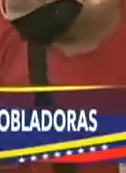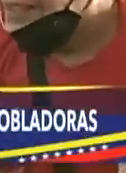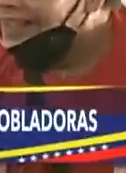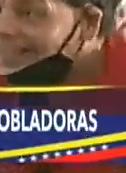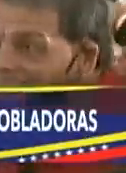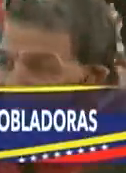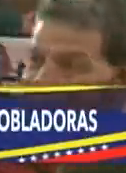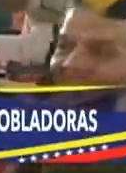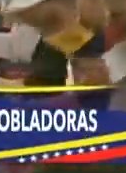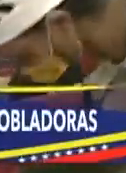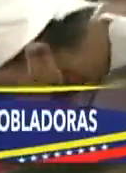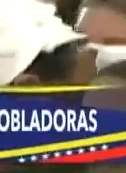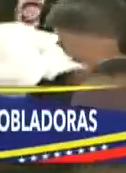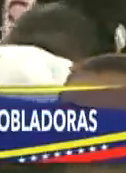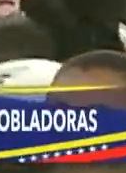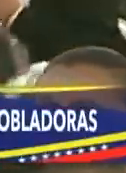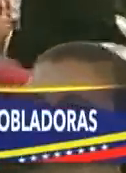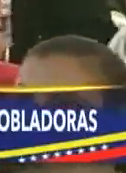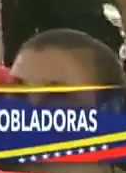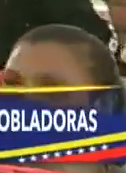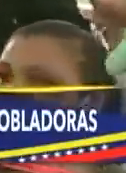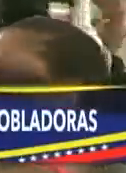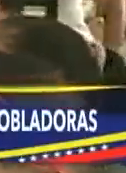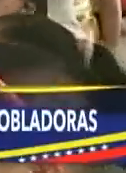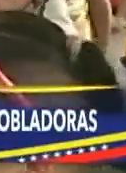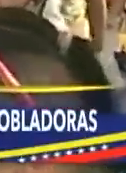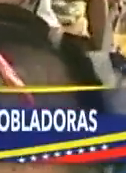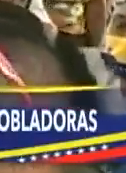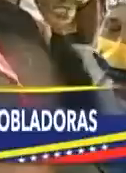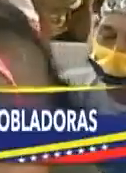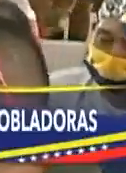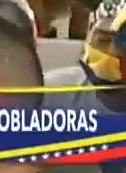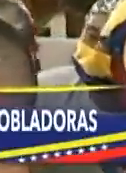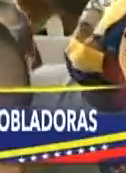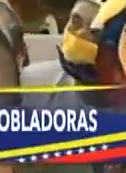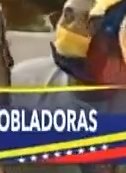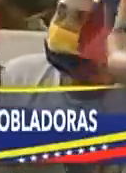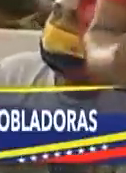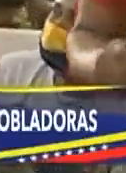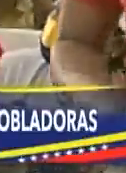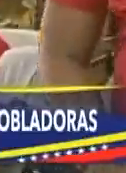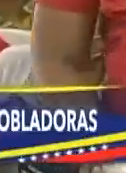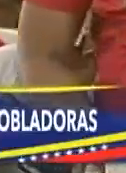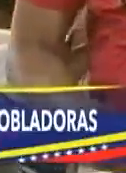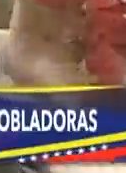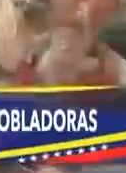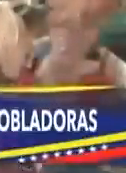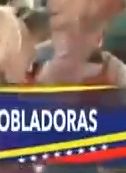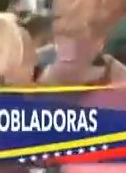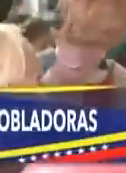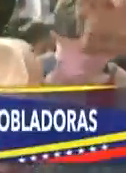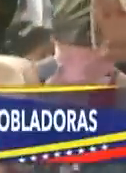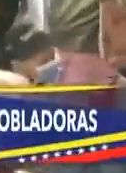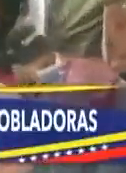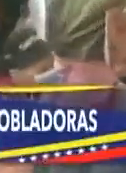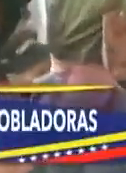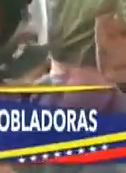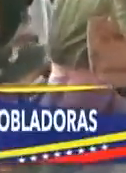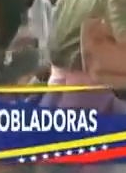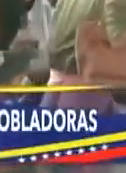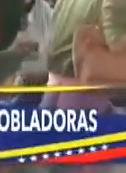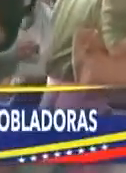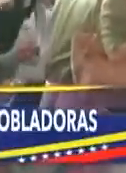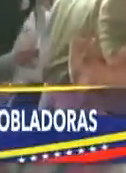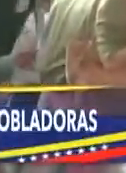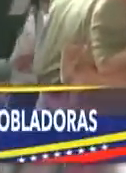también con la mejora del hábitat de la vivienda de la autoconstrucción es el poder popular en un ejercicio democrático como nunca antes en la historia